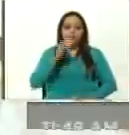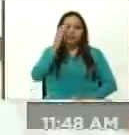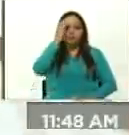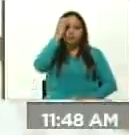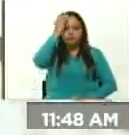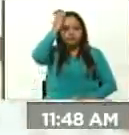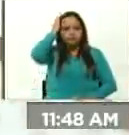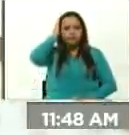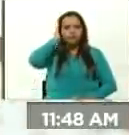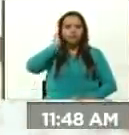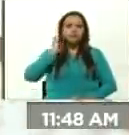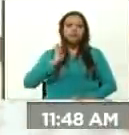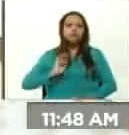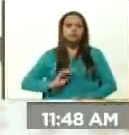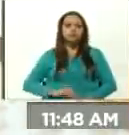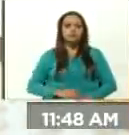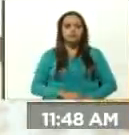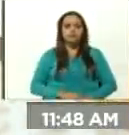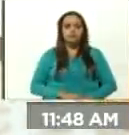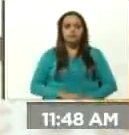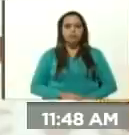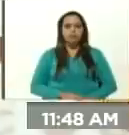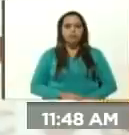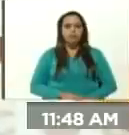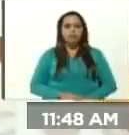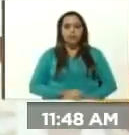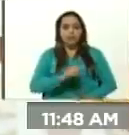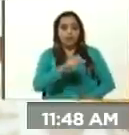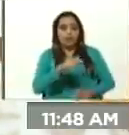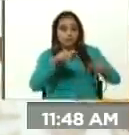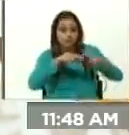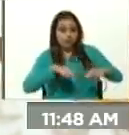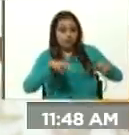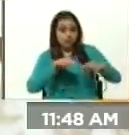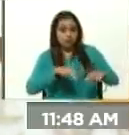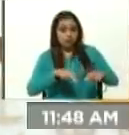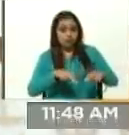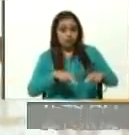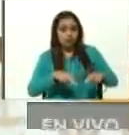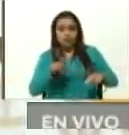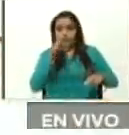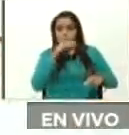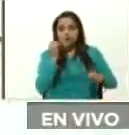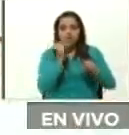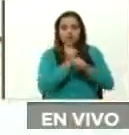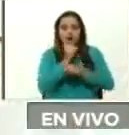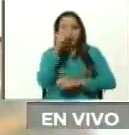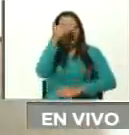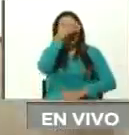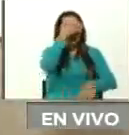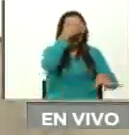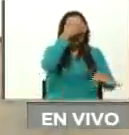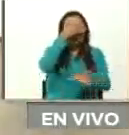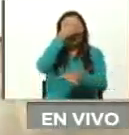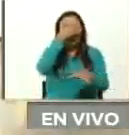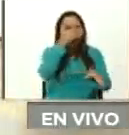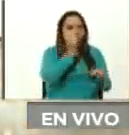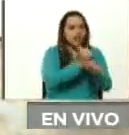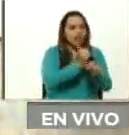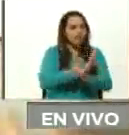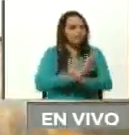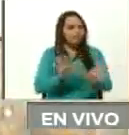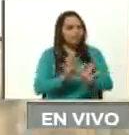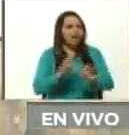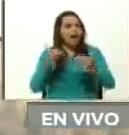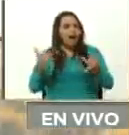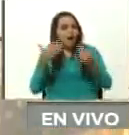En esta fase de investigación ya no trabajaremos a ciegas con la Fiscalía de la CPI,